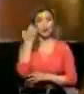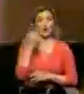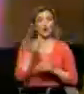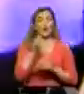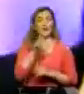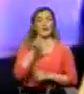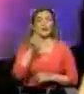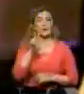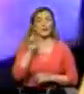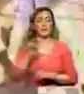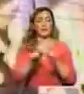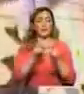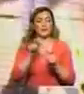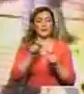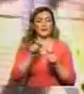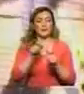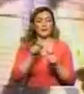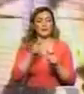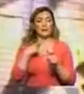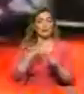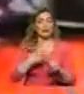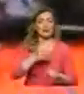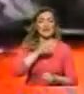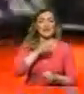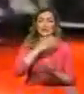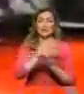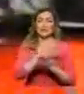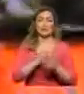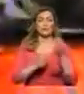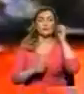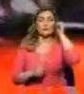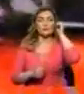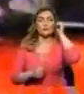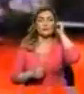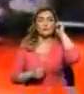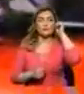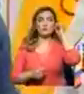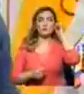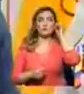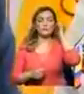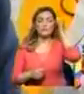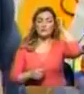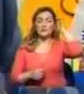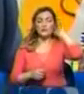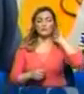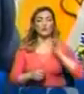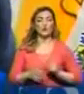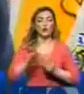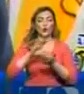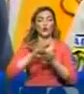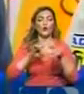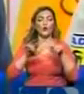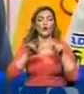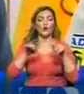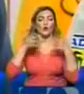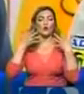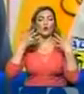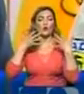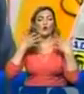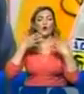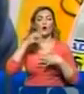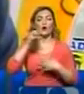de 33 mil hechos se conviertan en delitos es el centro ubicado en la ciudad de guayaquil samborondón